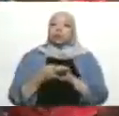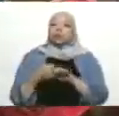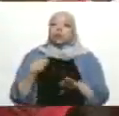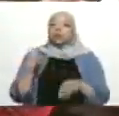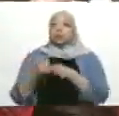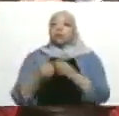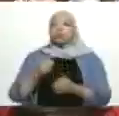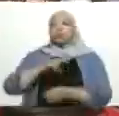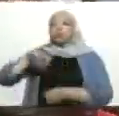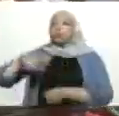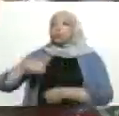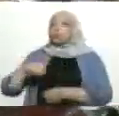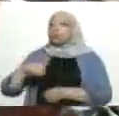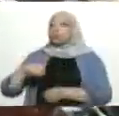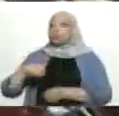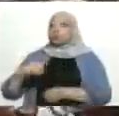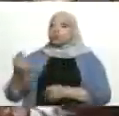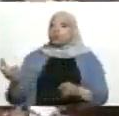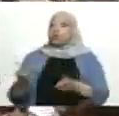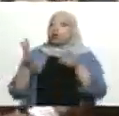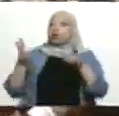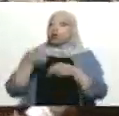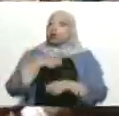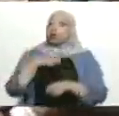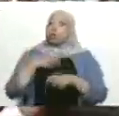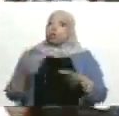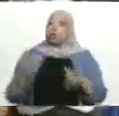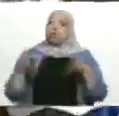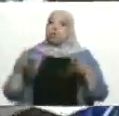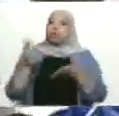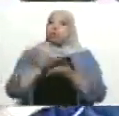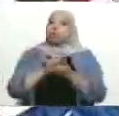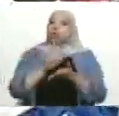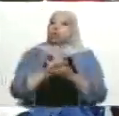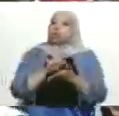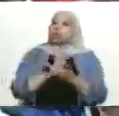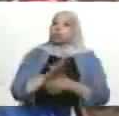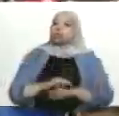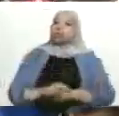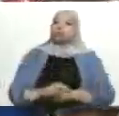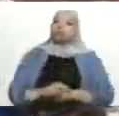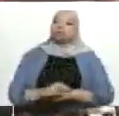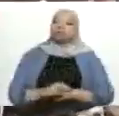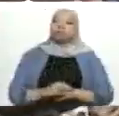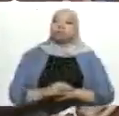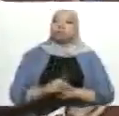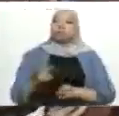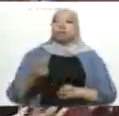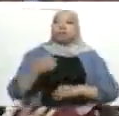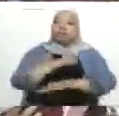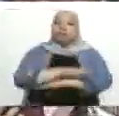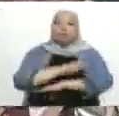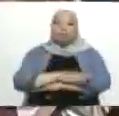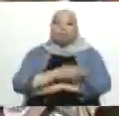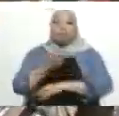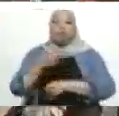salimos victoriosos y con nuestras fuerzas intactas, y con la moral a